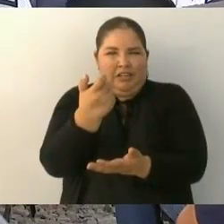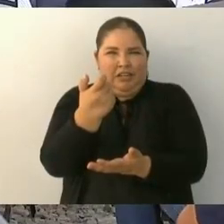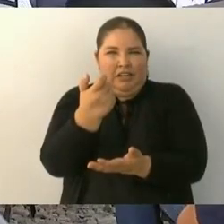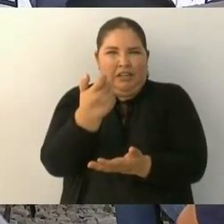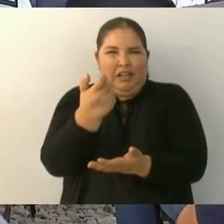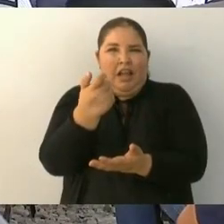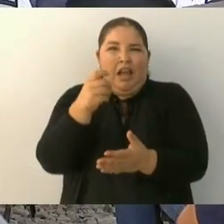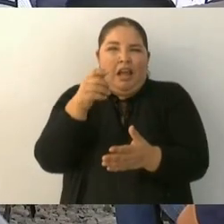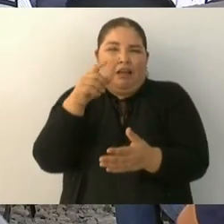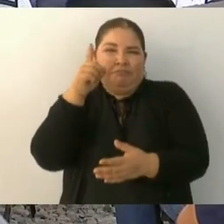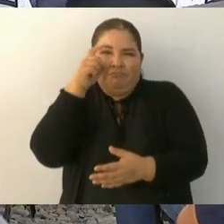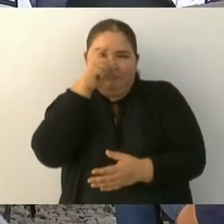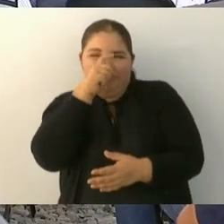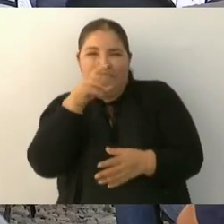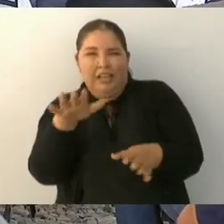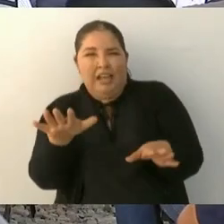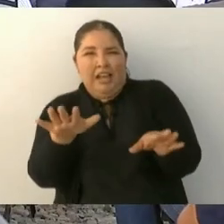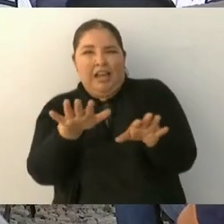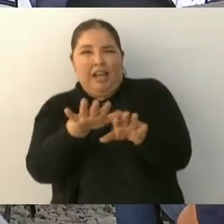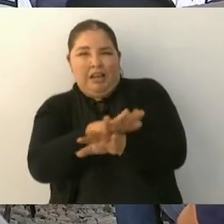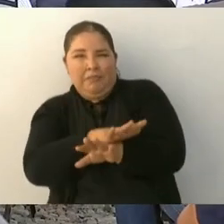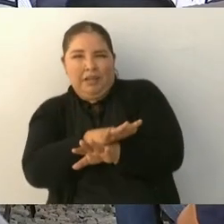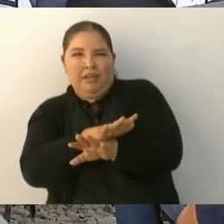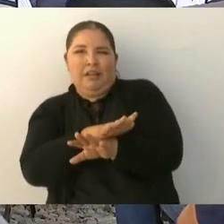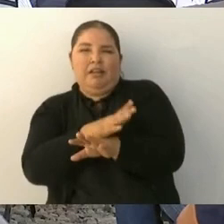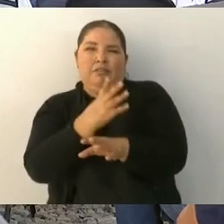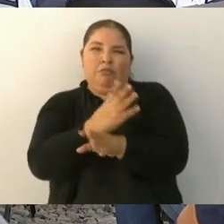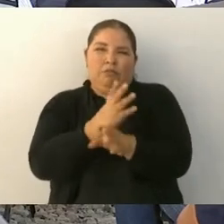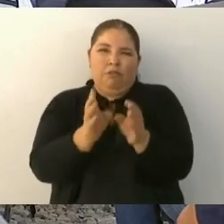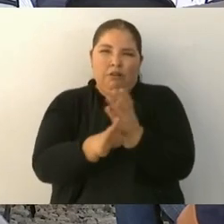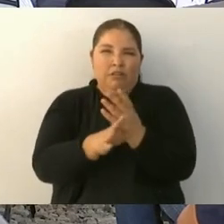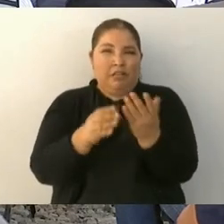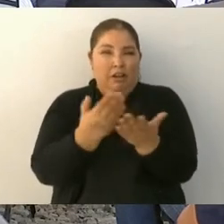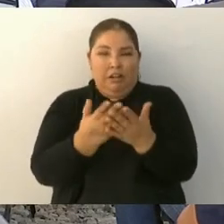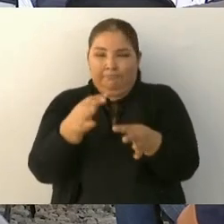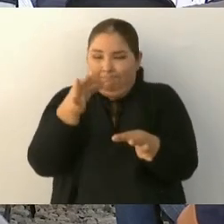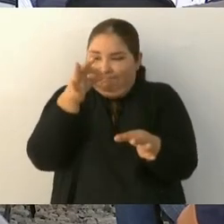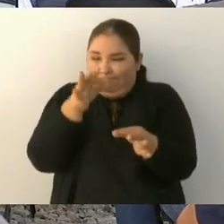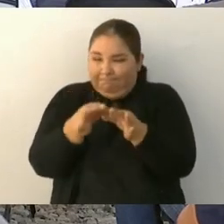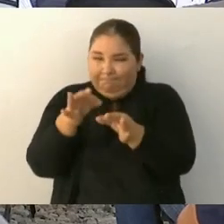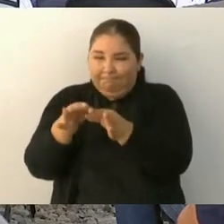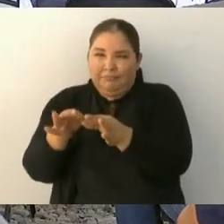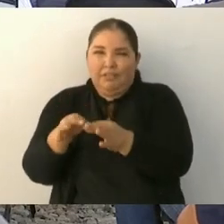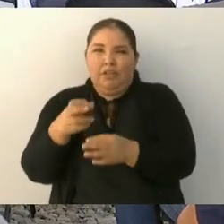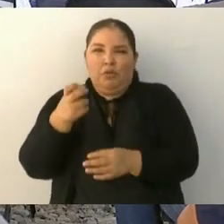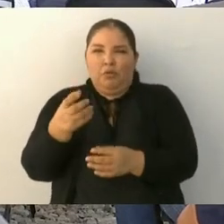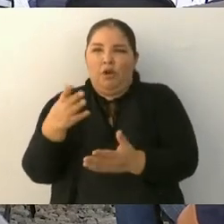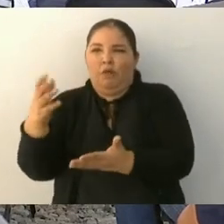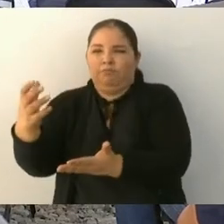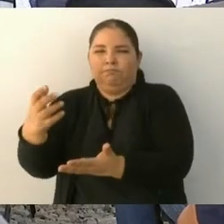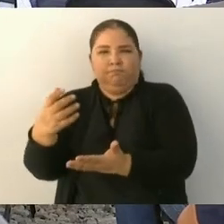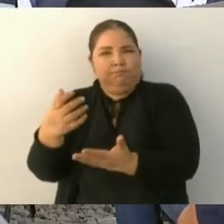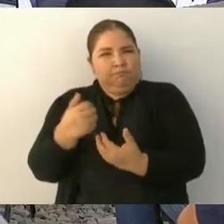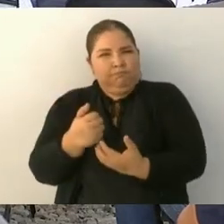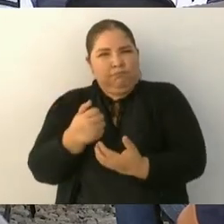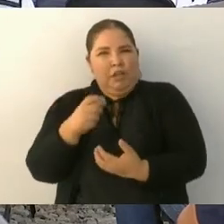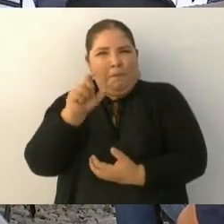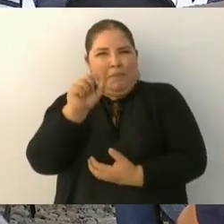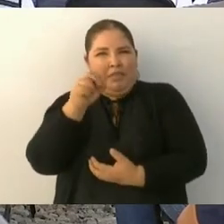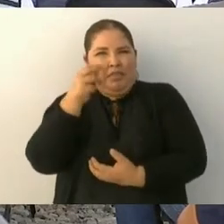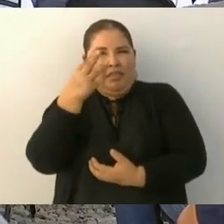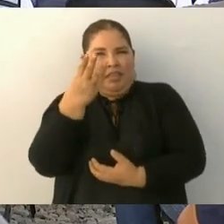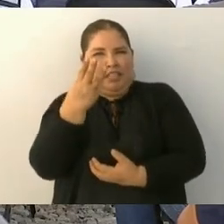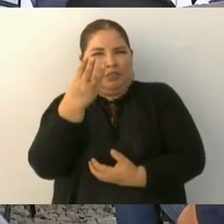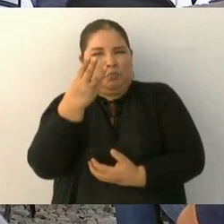contemplado originalmente en la cartera de proyectos de esta gran obra. Nosotros recibimos esta obra con un 23%